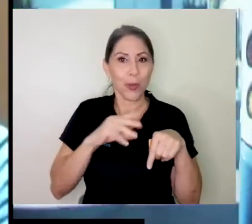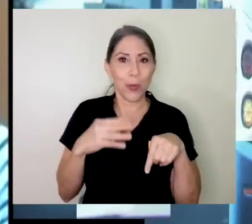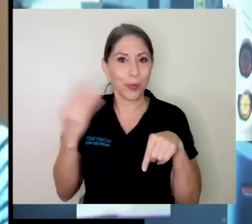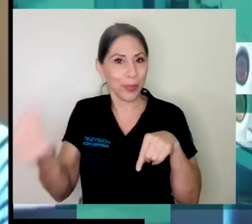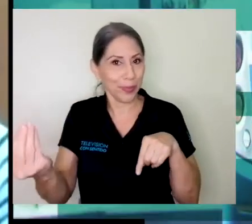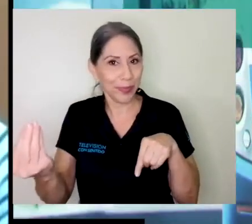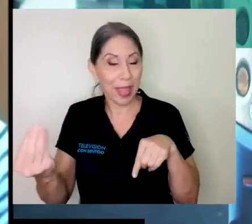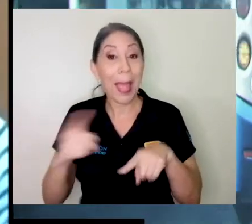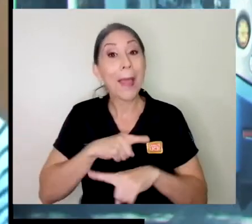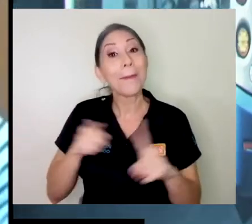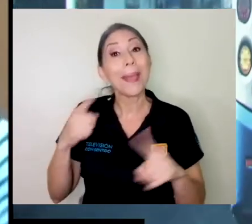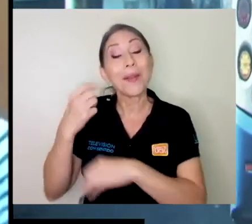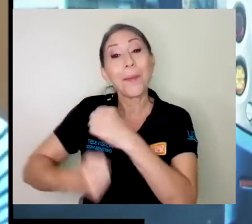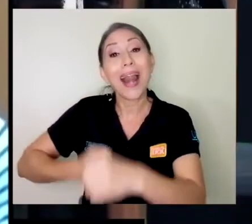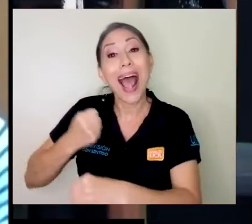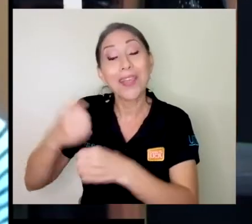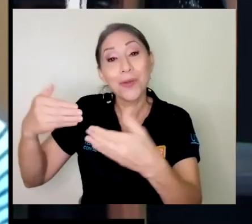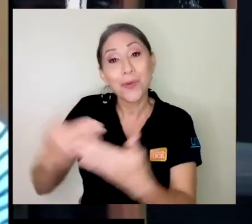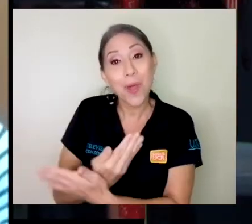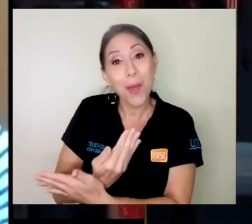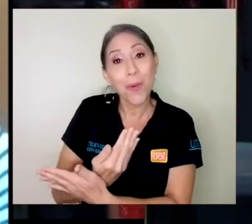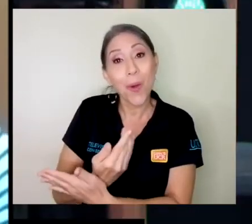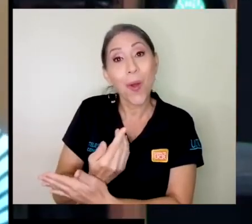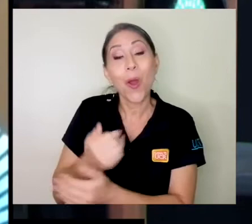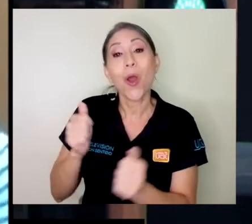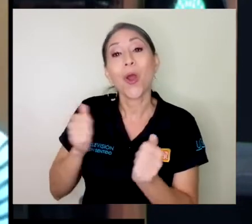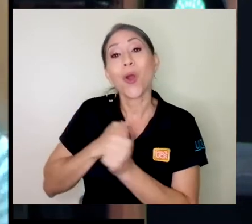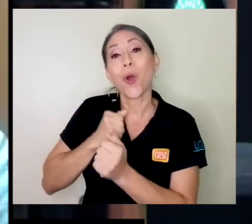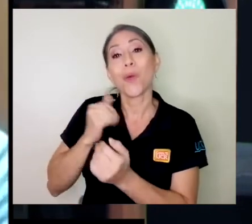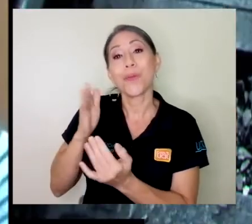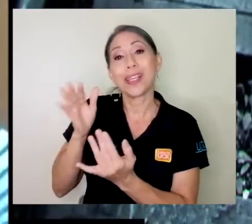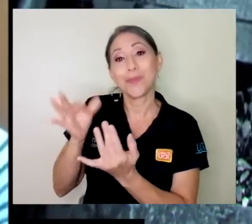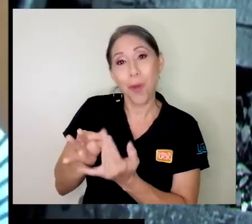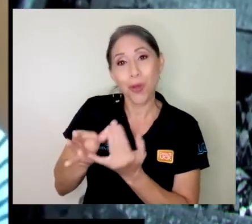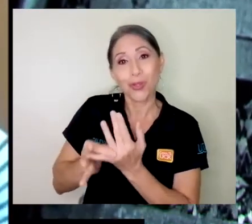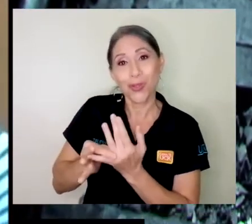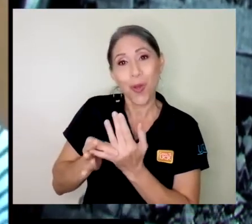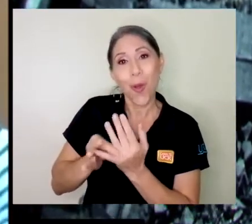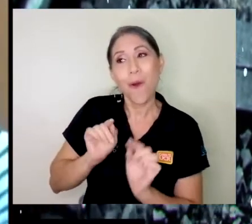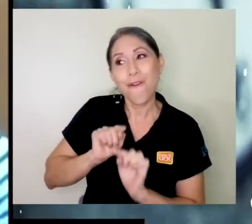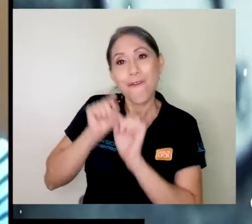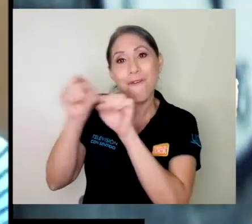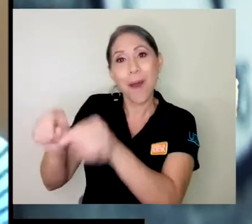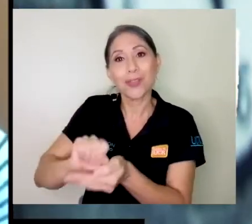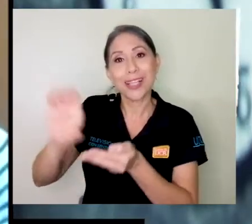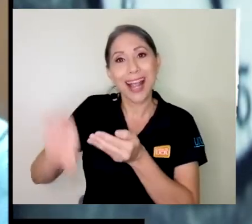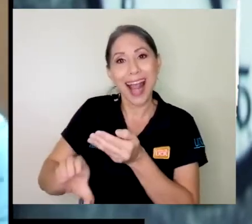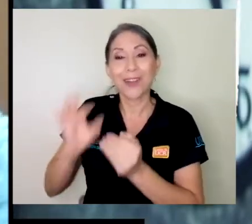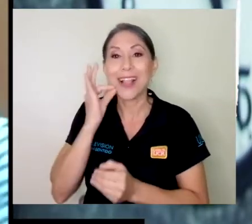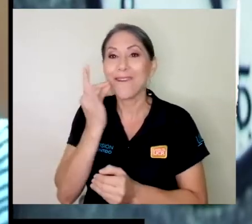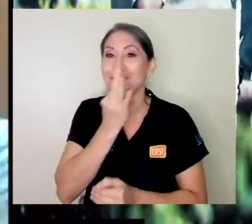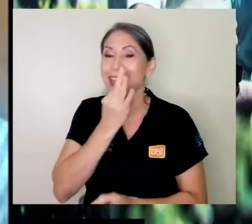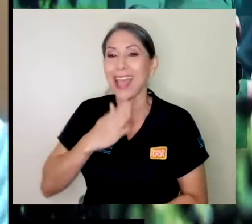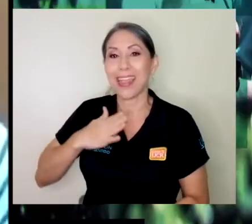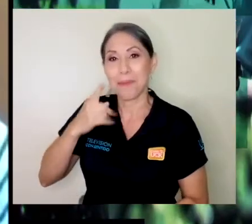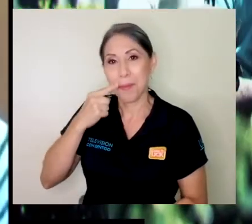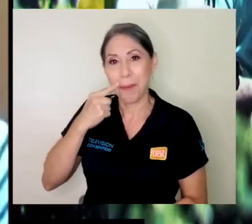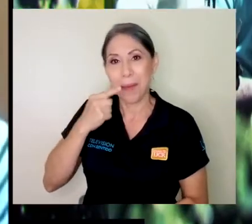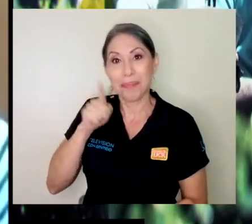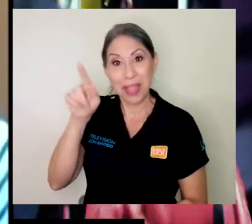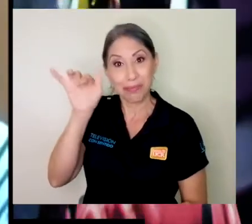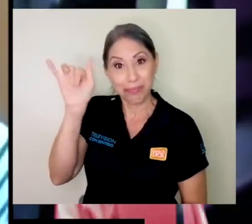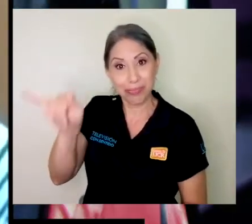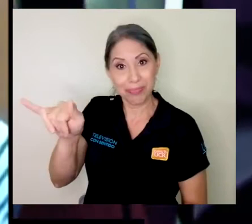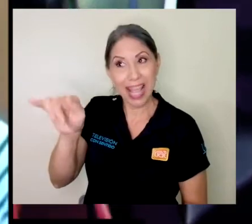Año Nuevo viajo con mi esposo para San Carlos, que es la finca de mi papá, que es donde él se encuentra, porque él ha estado